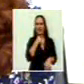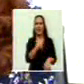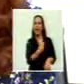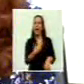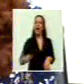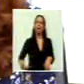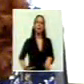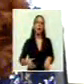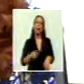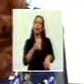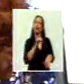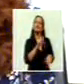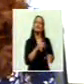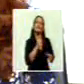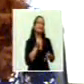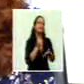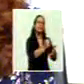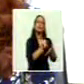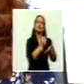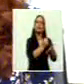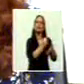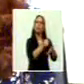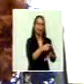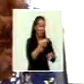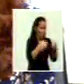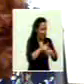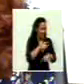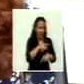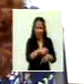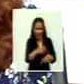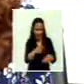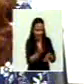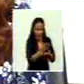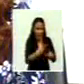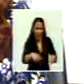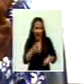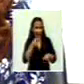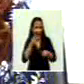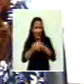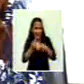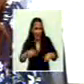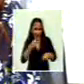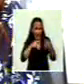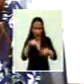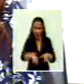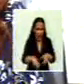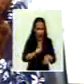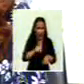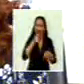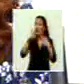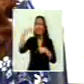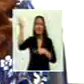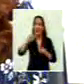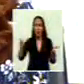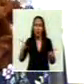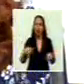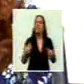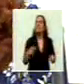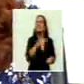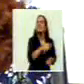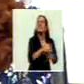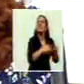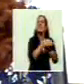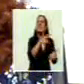subsidiando aún cuando esto no tenga colocación en mercado nacional e internacional. ¿Qué hizo esta gente? Se transformó, se